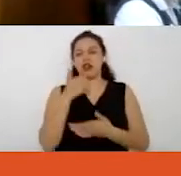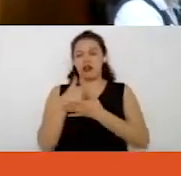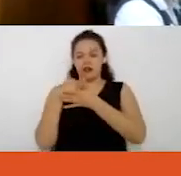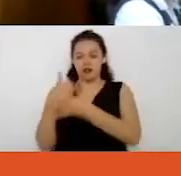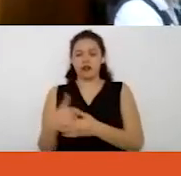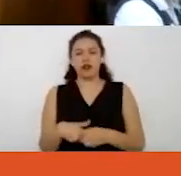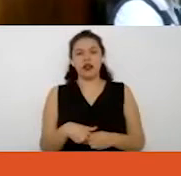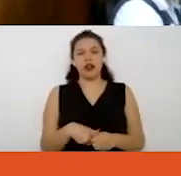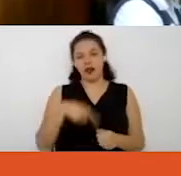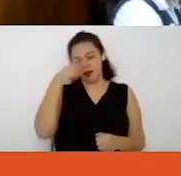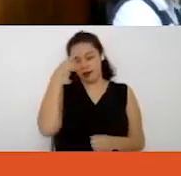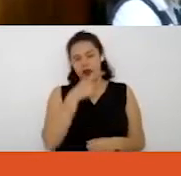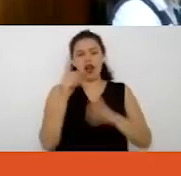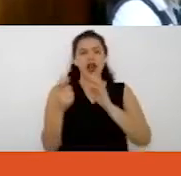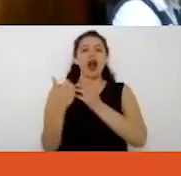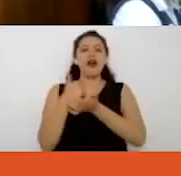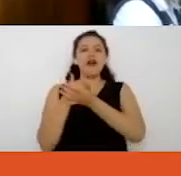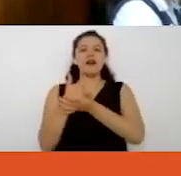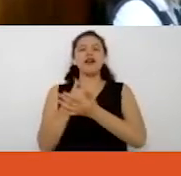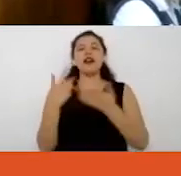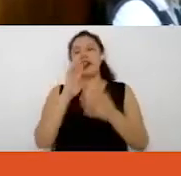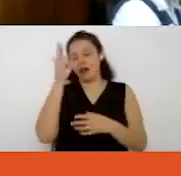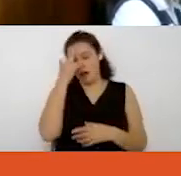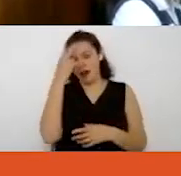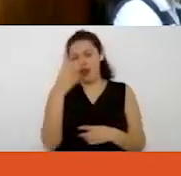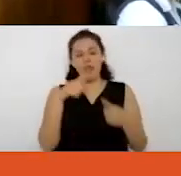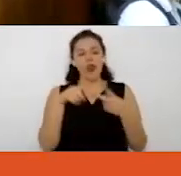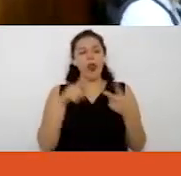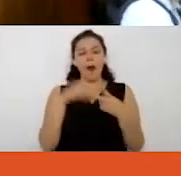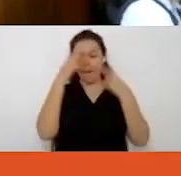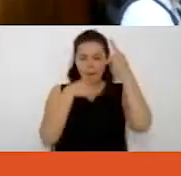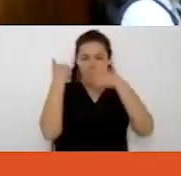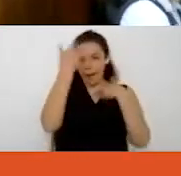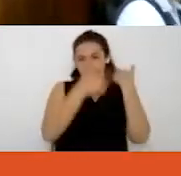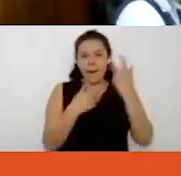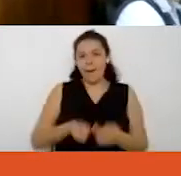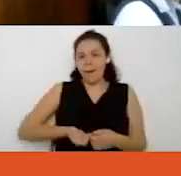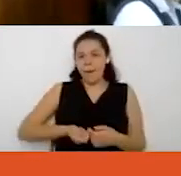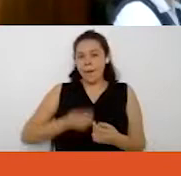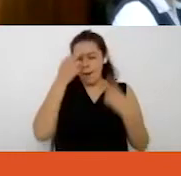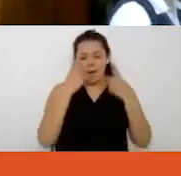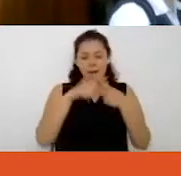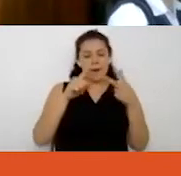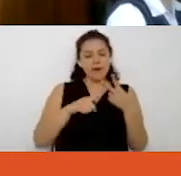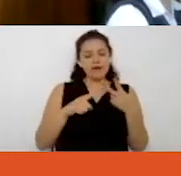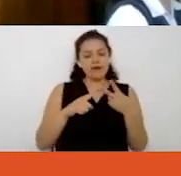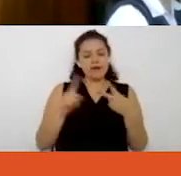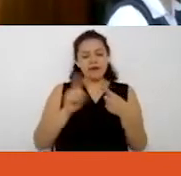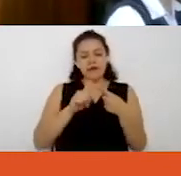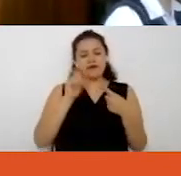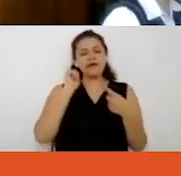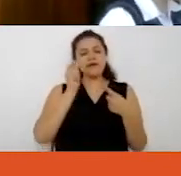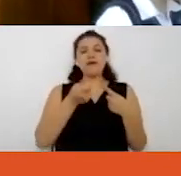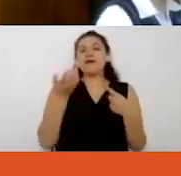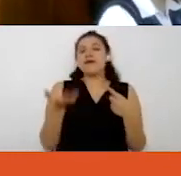la parte de socorro, recordemos que intervenían dos primeras inspecciones, dos primeros acercamientos. El primero, ¿en qué consistía? ¿O cuál